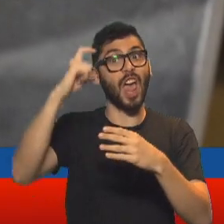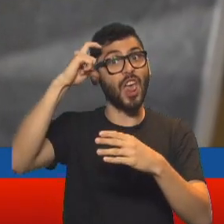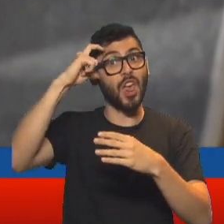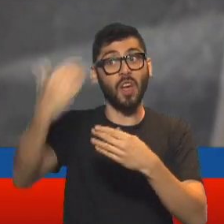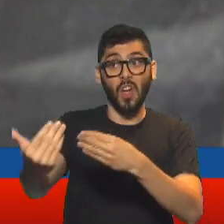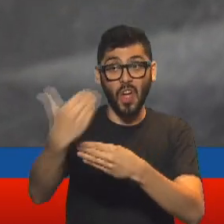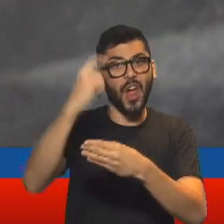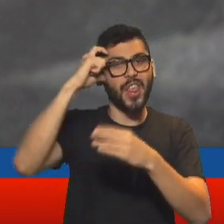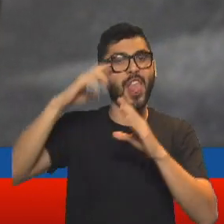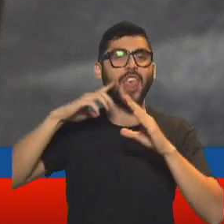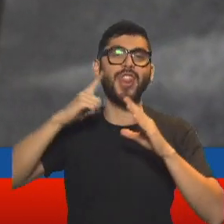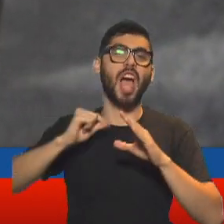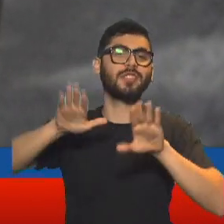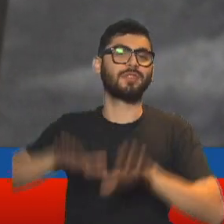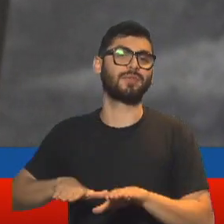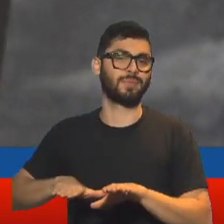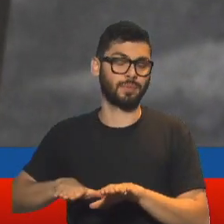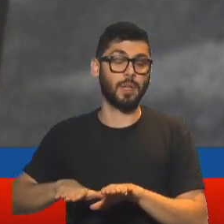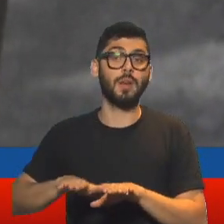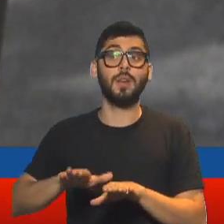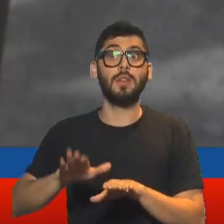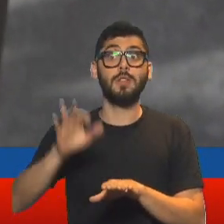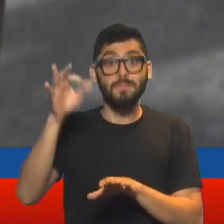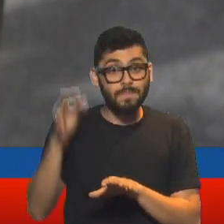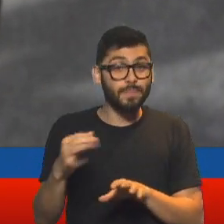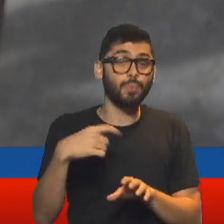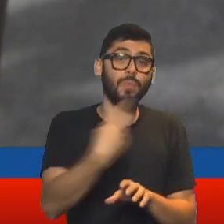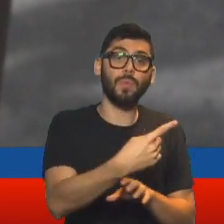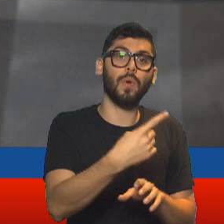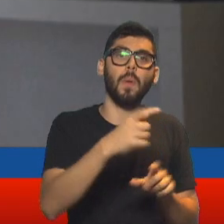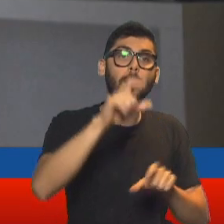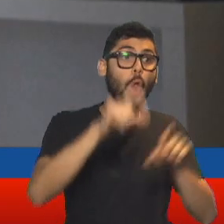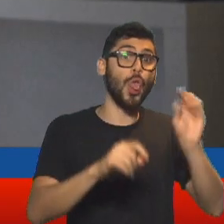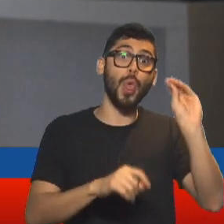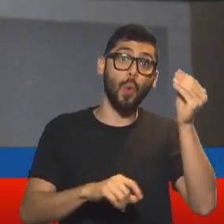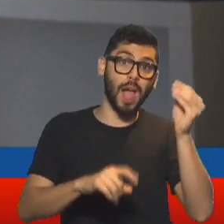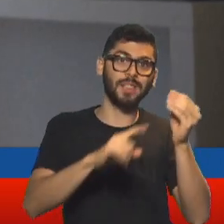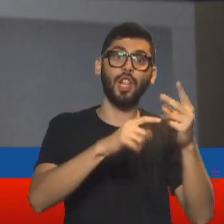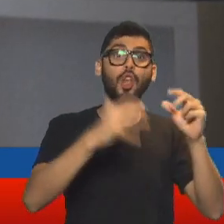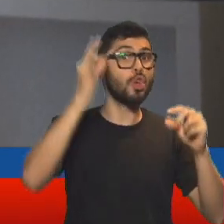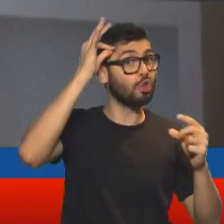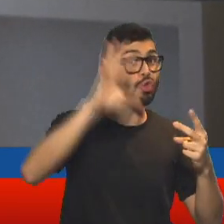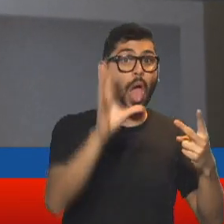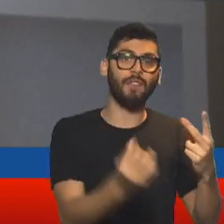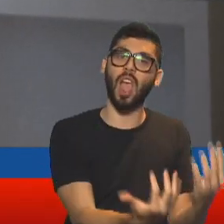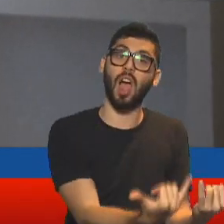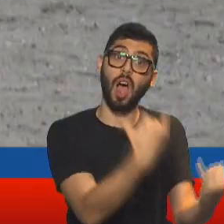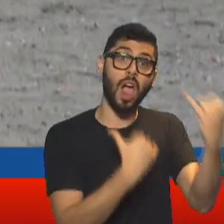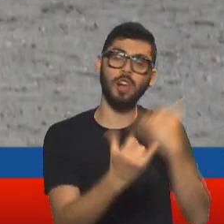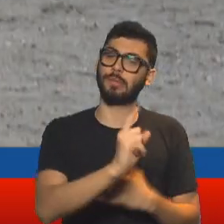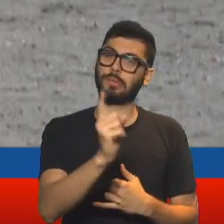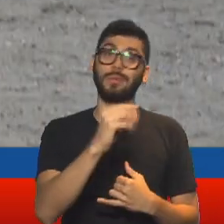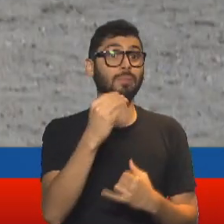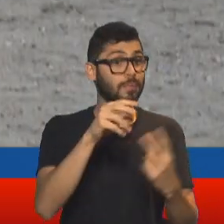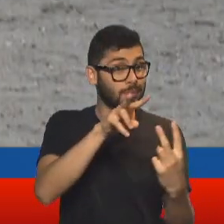mientras que todavía no pueden ingresar viajeros de brasil y sudáfrica donde los índices de